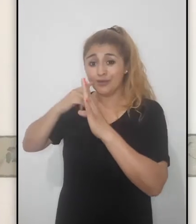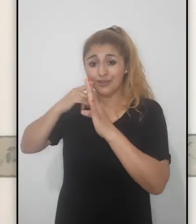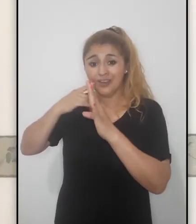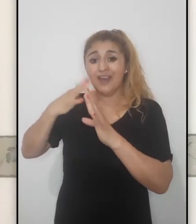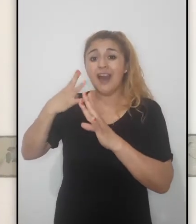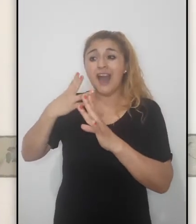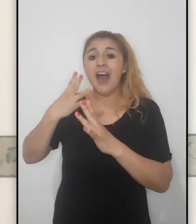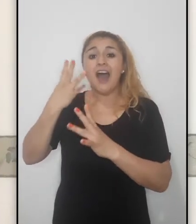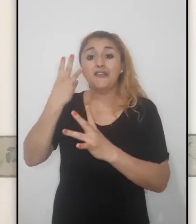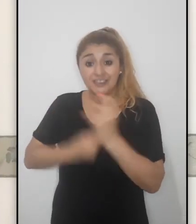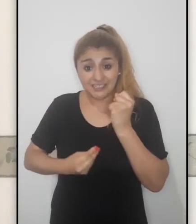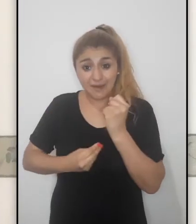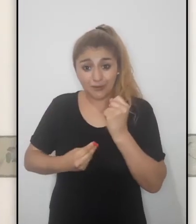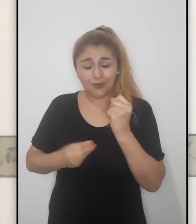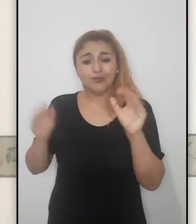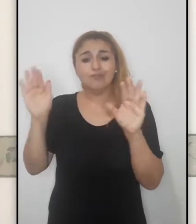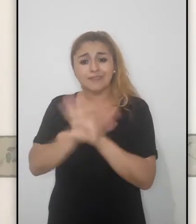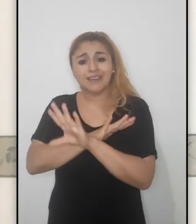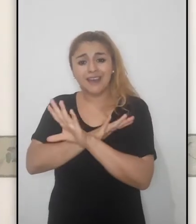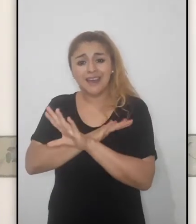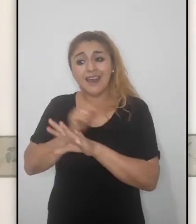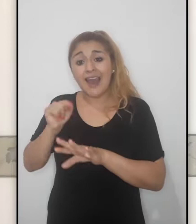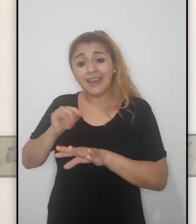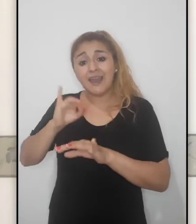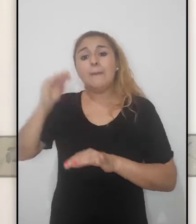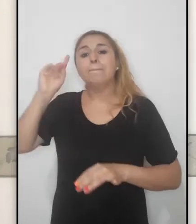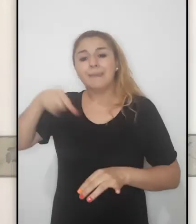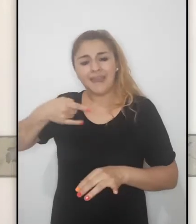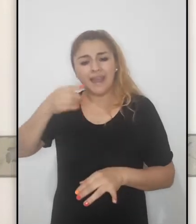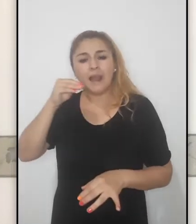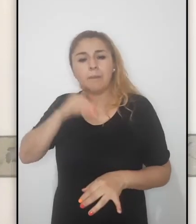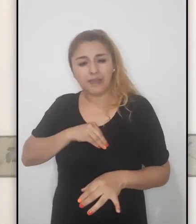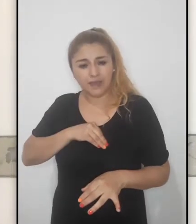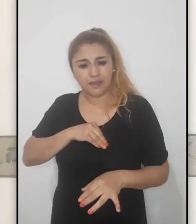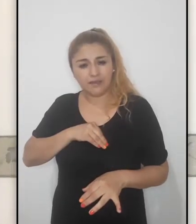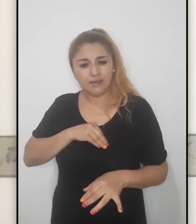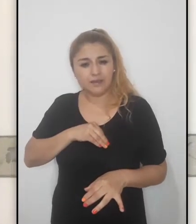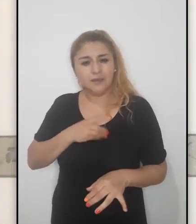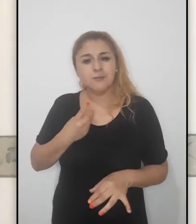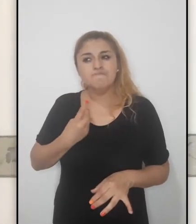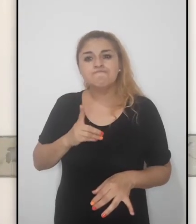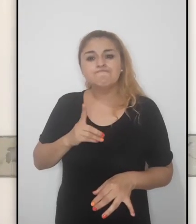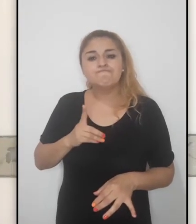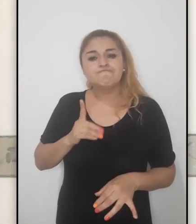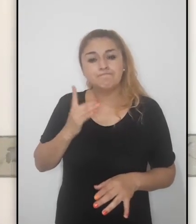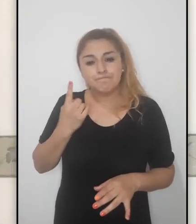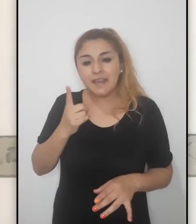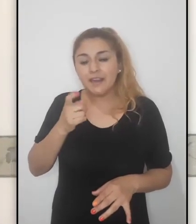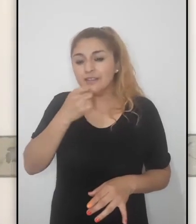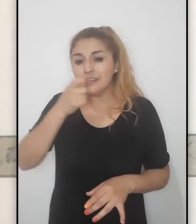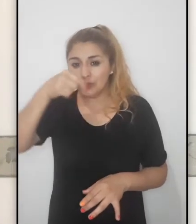camino equivocarte del camino verdadero fallar a la verdad fallarle a dios